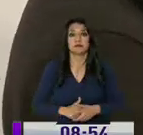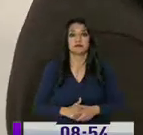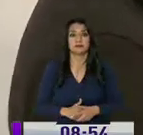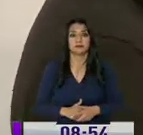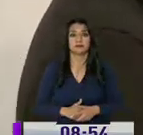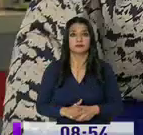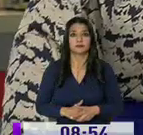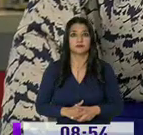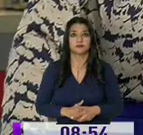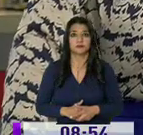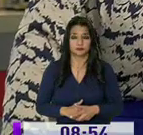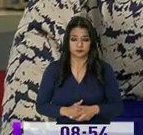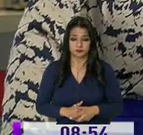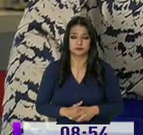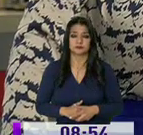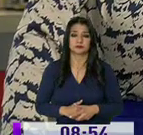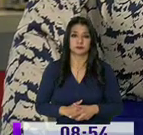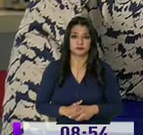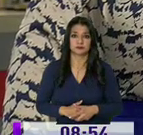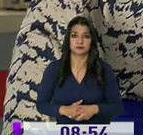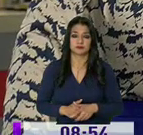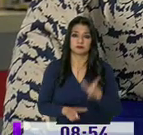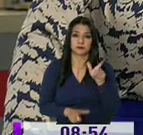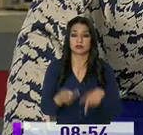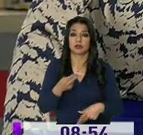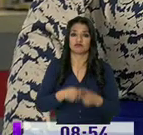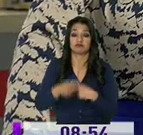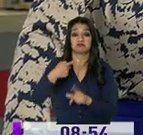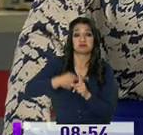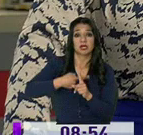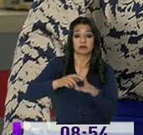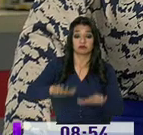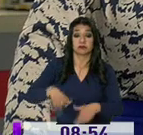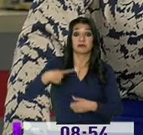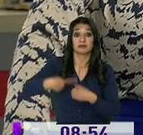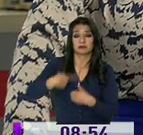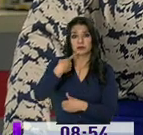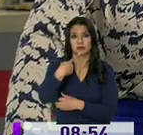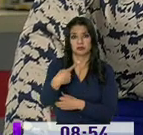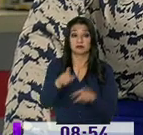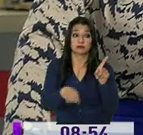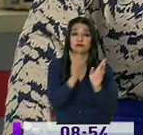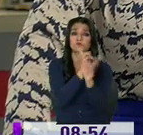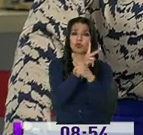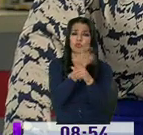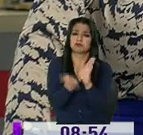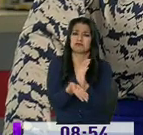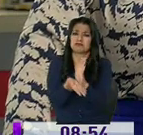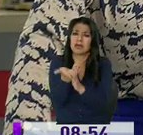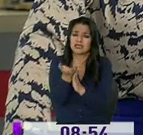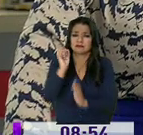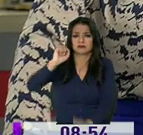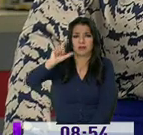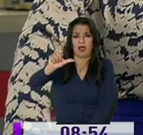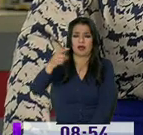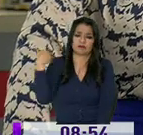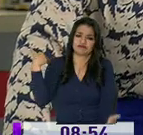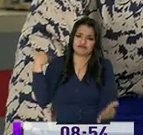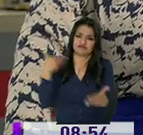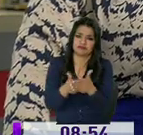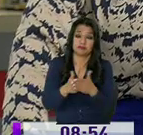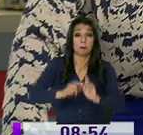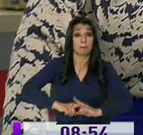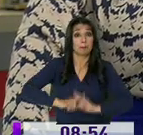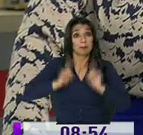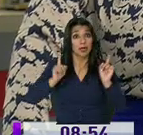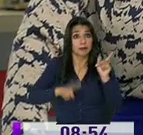Rojas. Varios comerciantes de los mercados de la capital mencionaron que algunos productos han incrementado su precio en los últimos días. Sin embargo,